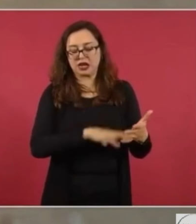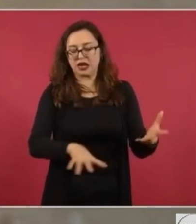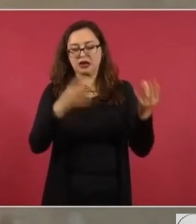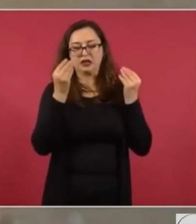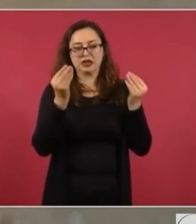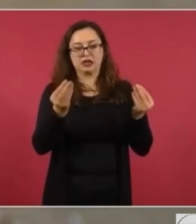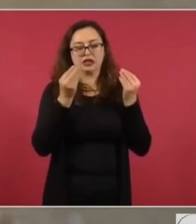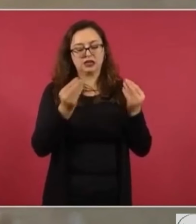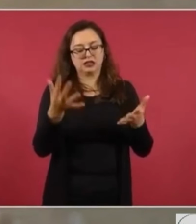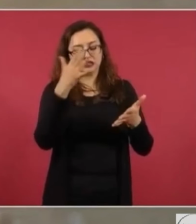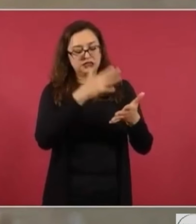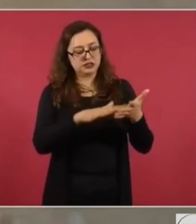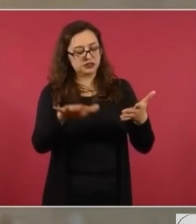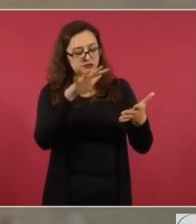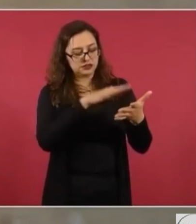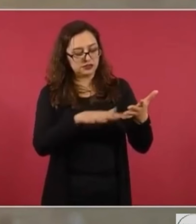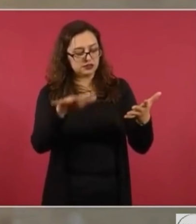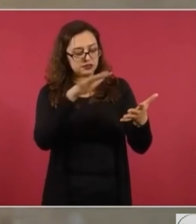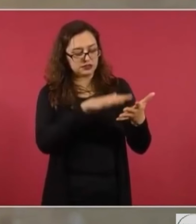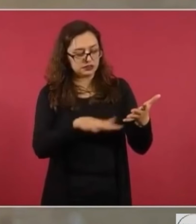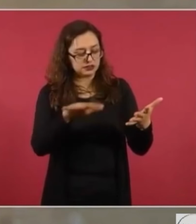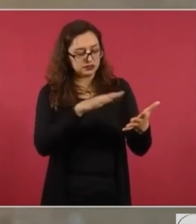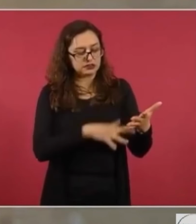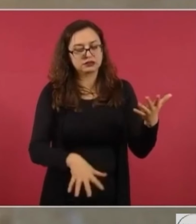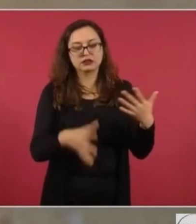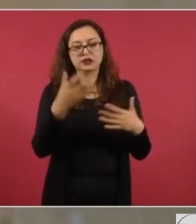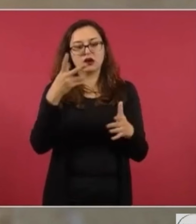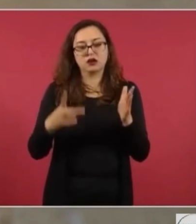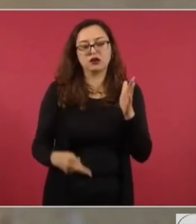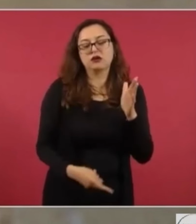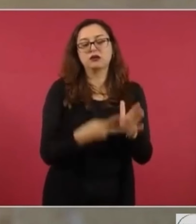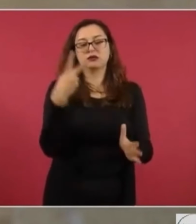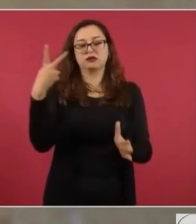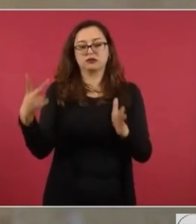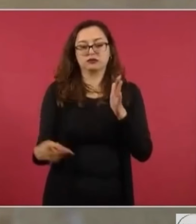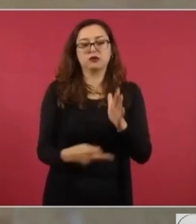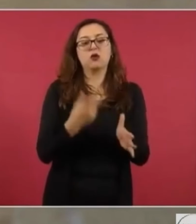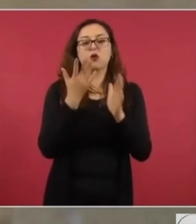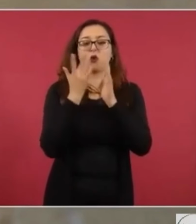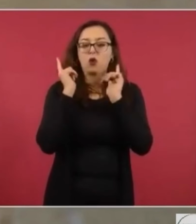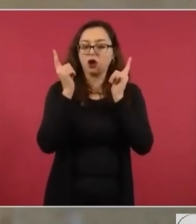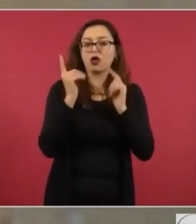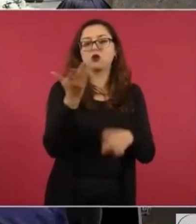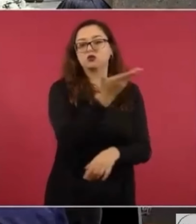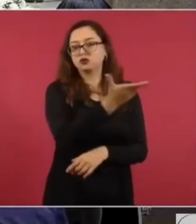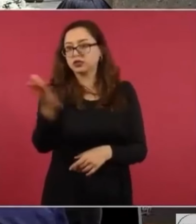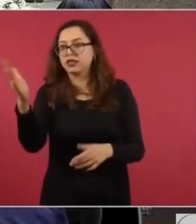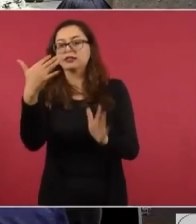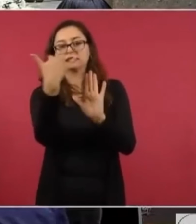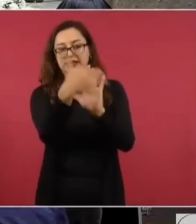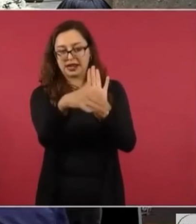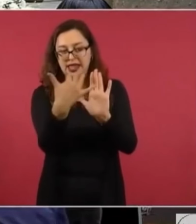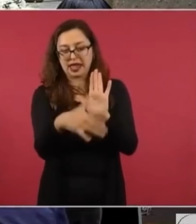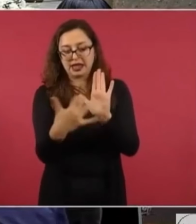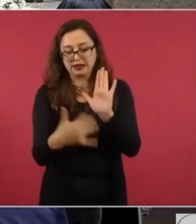animar y para retornar mucho tiempo. Los animo a leer a Ricardo, y